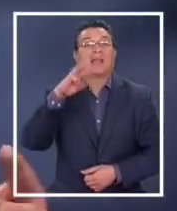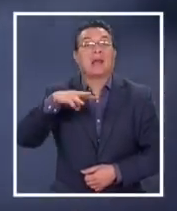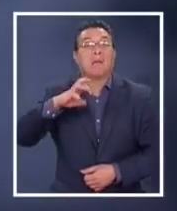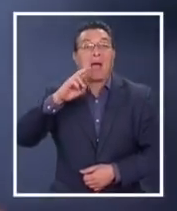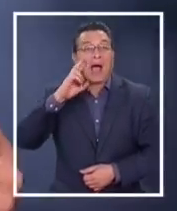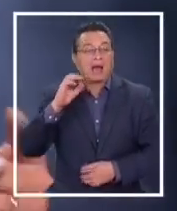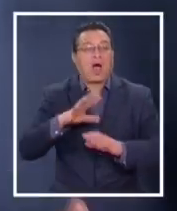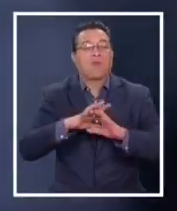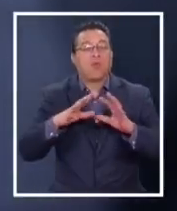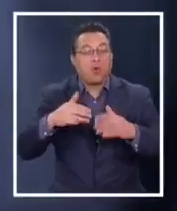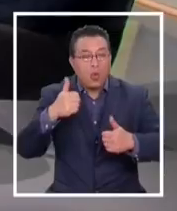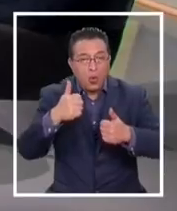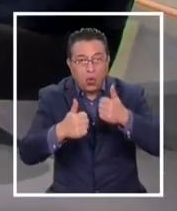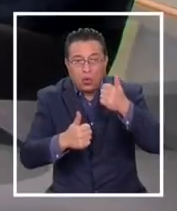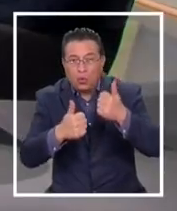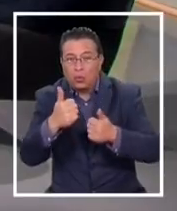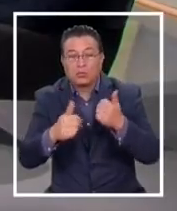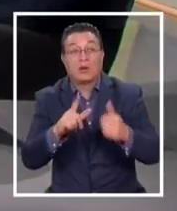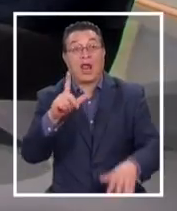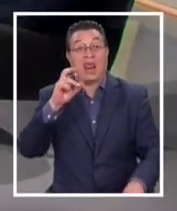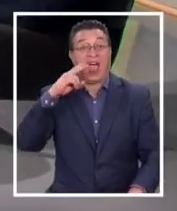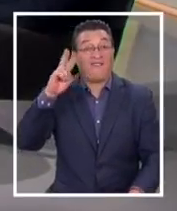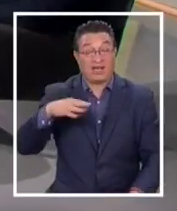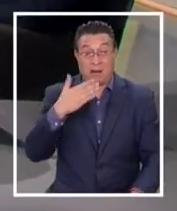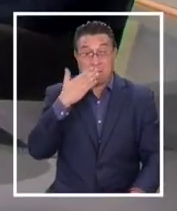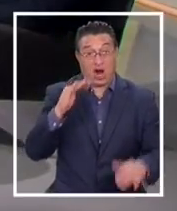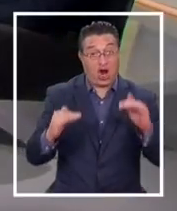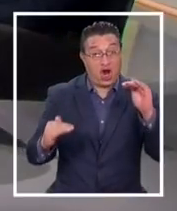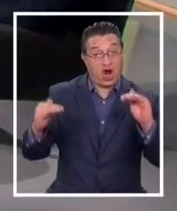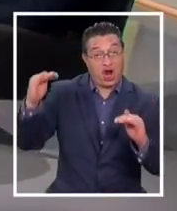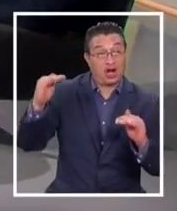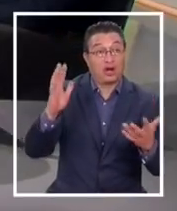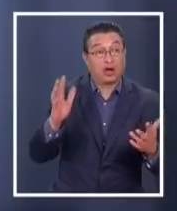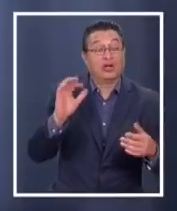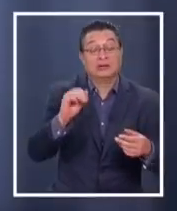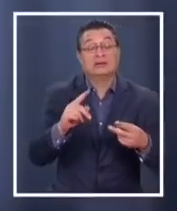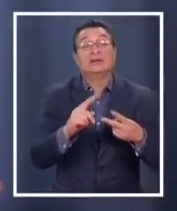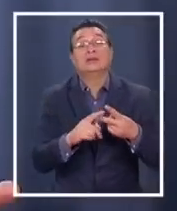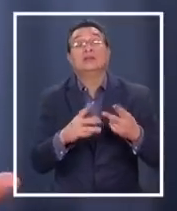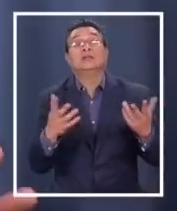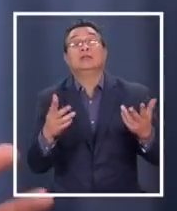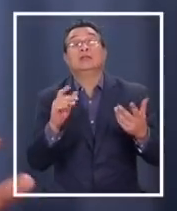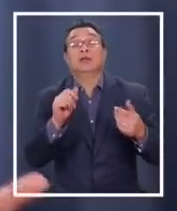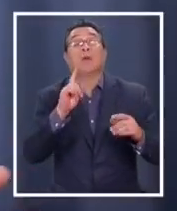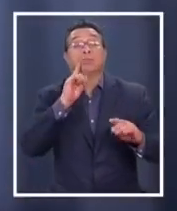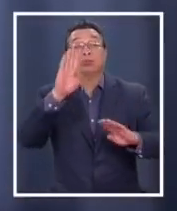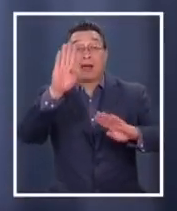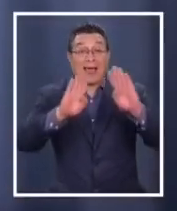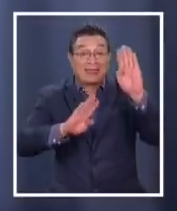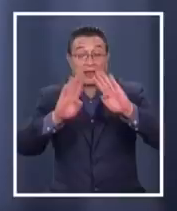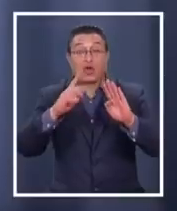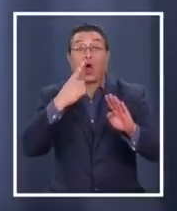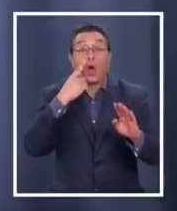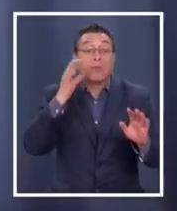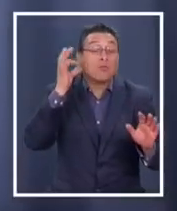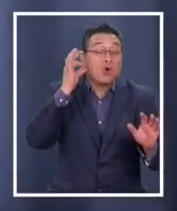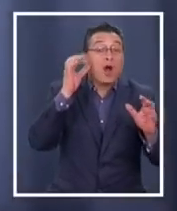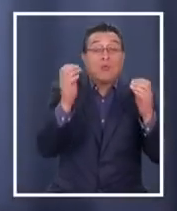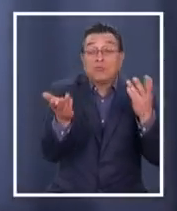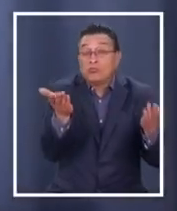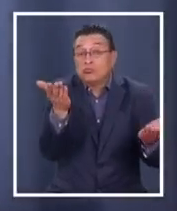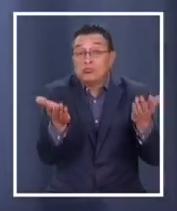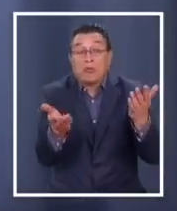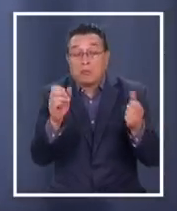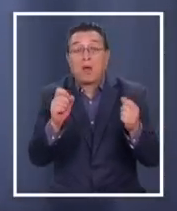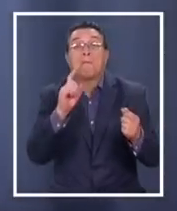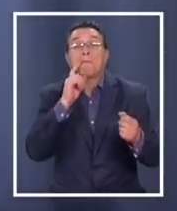muy, muy competitiva. ¿Y Lavín es más competitivo, como dice? Y dos, ese candidato o candidata, quiero ser bien clara, tiene que ser aquel que está